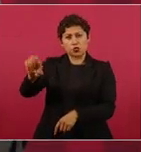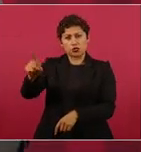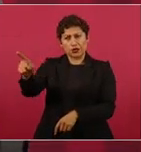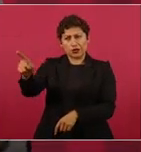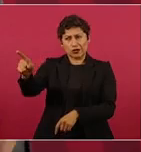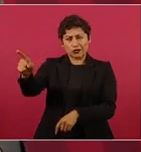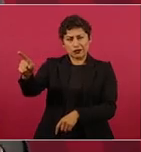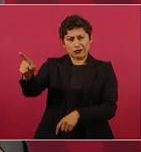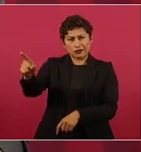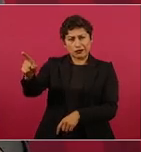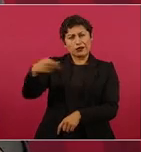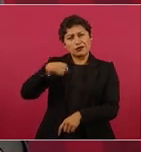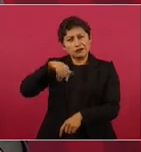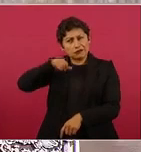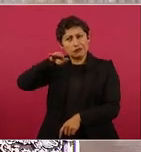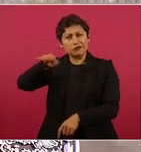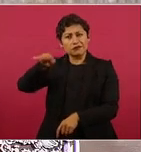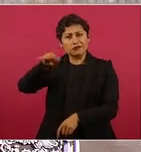él